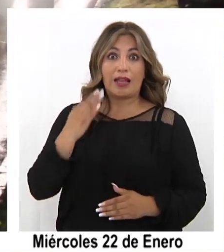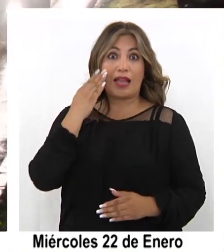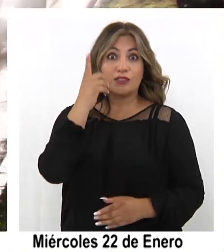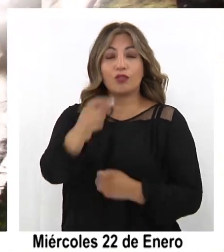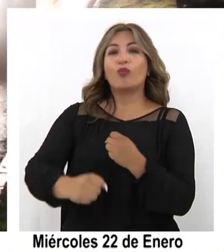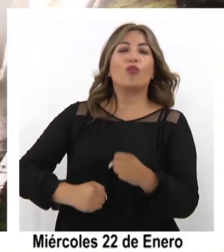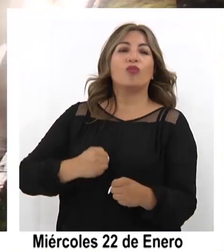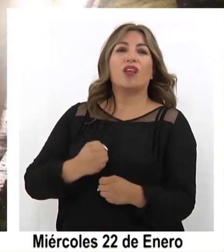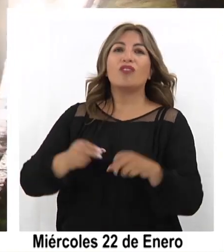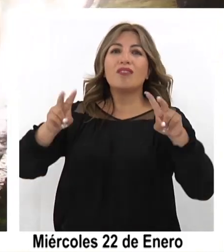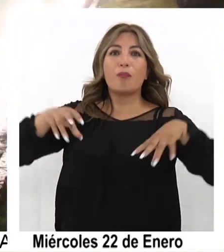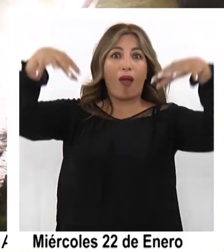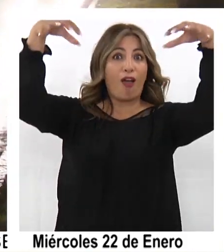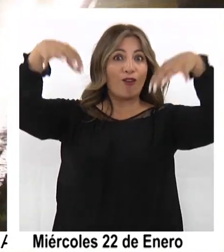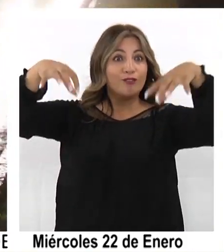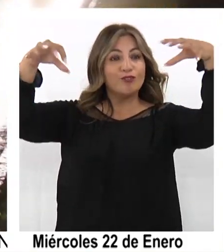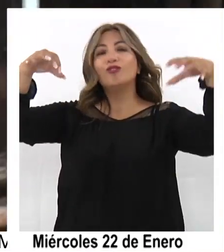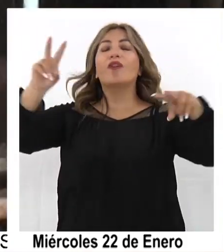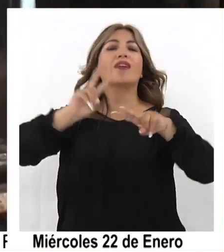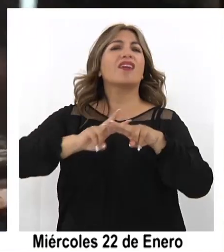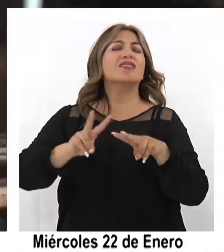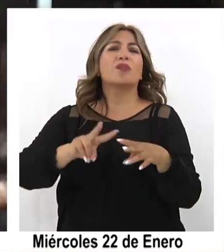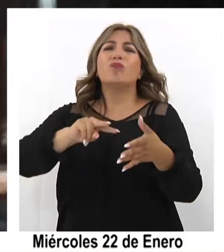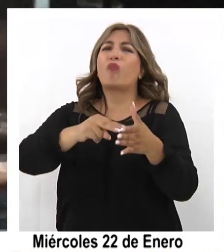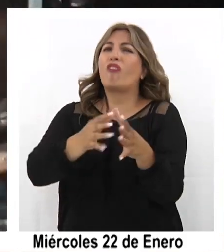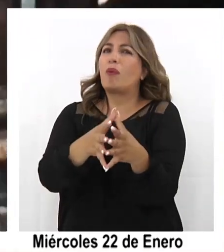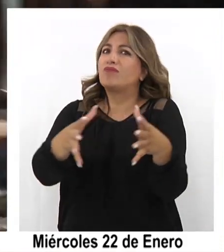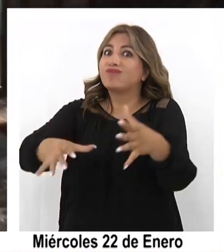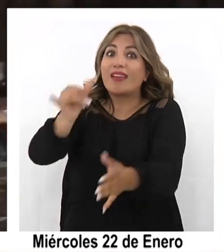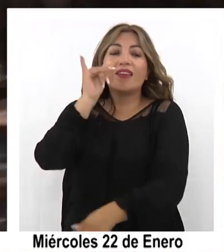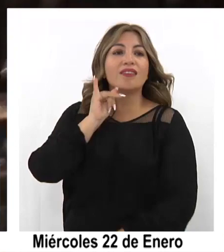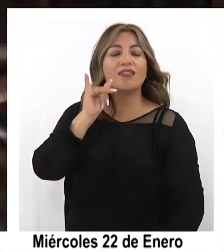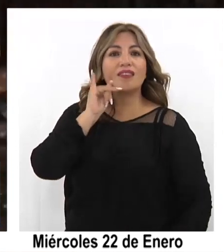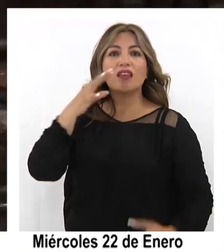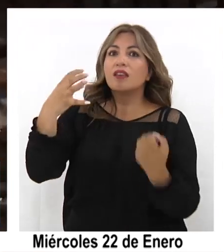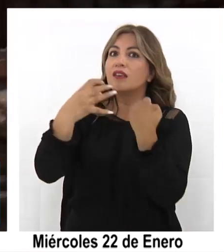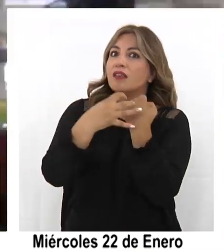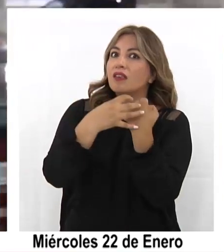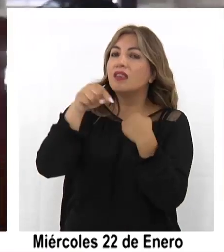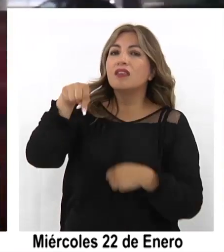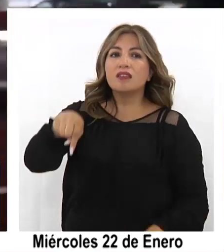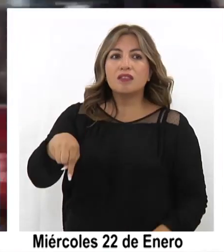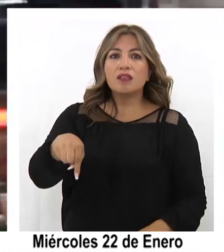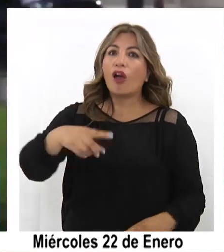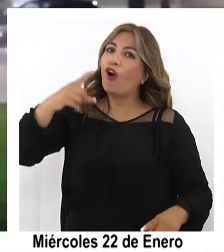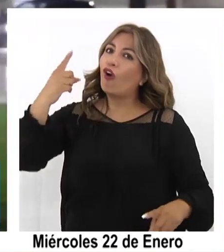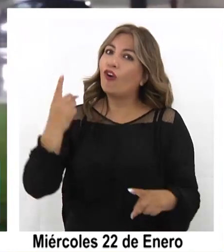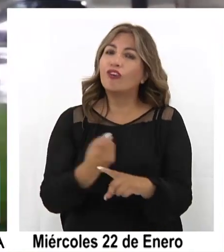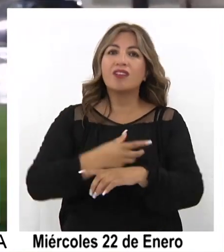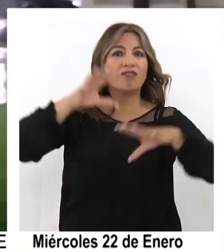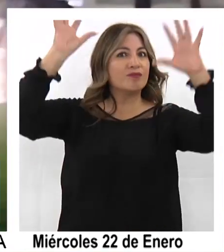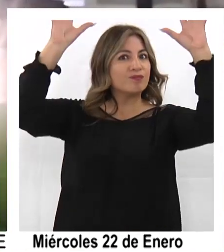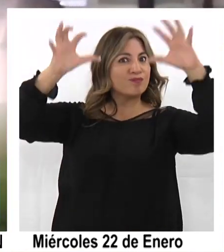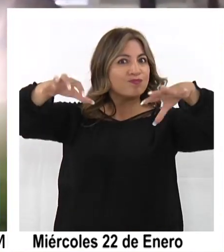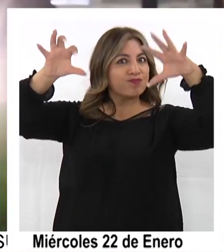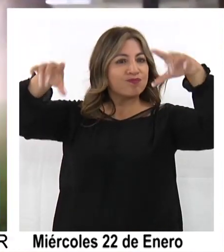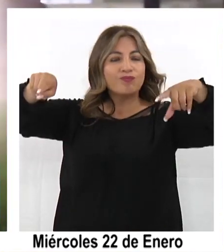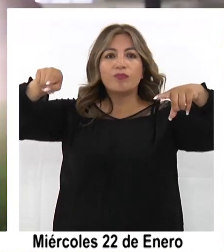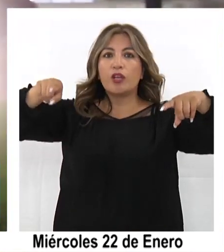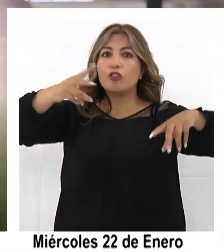A casi un año de la ocurrencia de las lluvias que causaron graves daños en Iquique, la región se ve afectada por nuevas